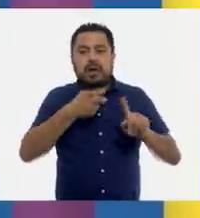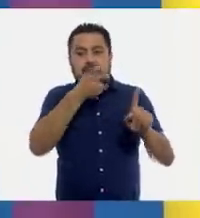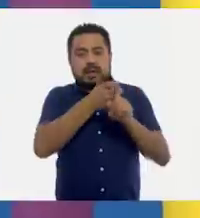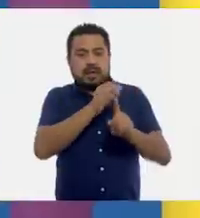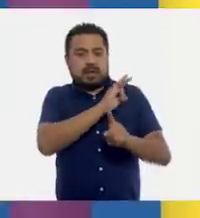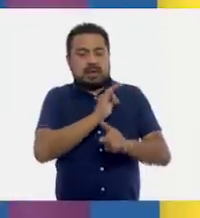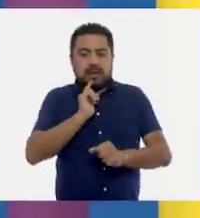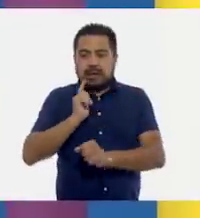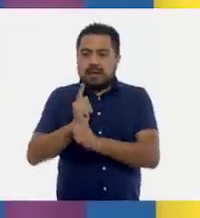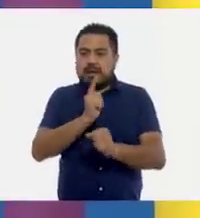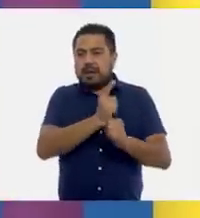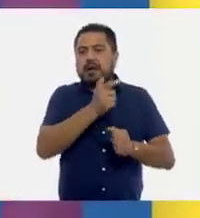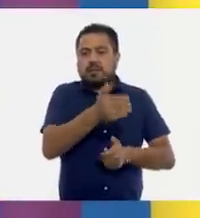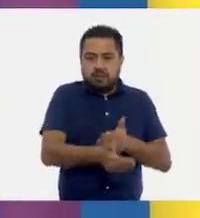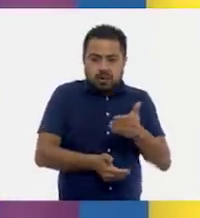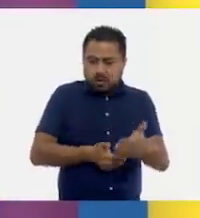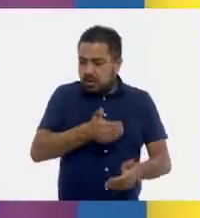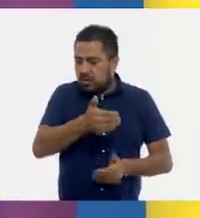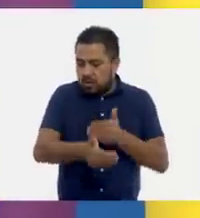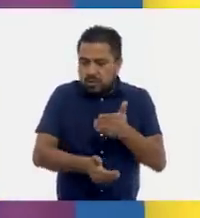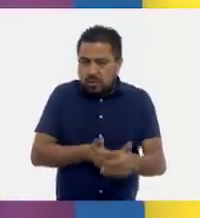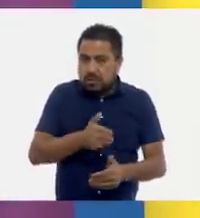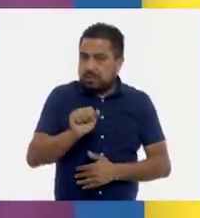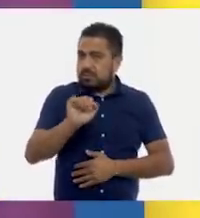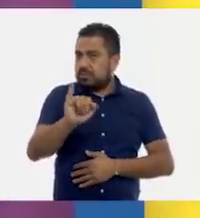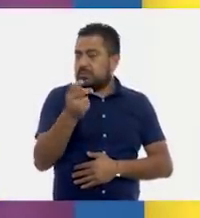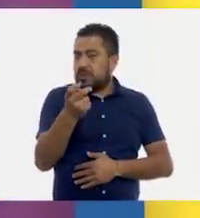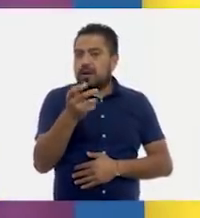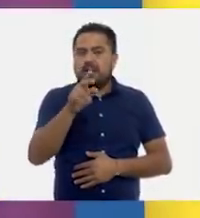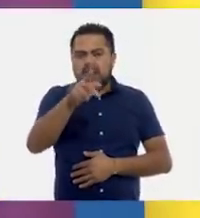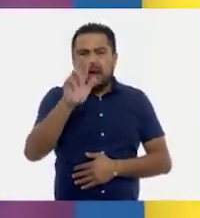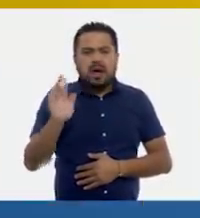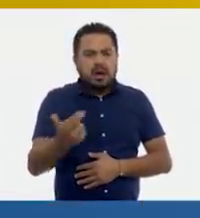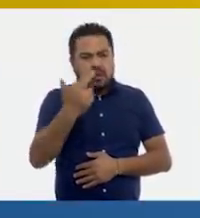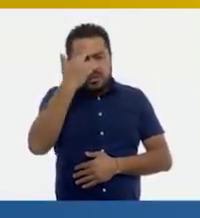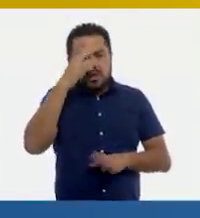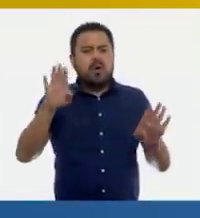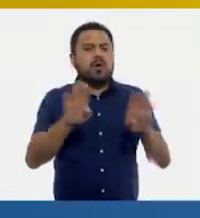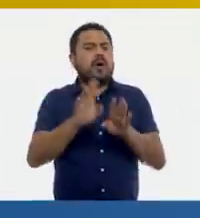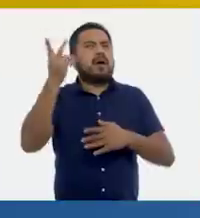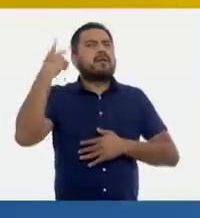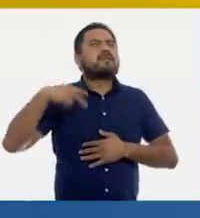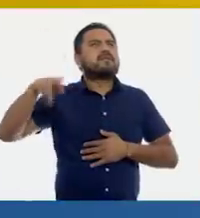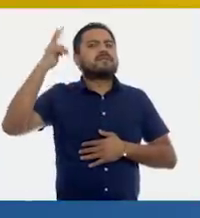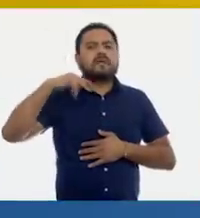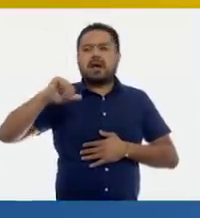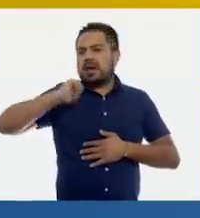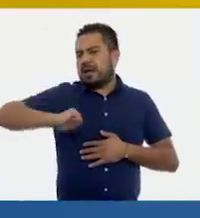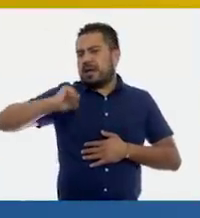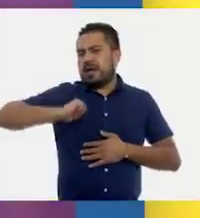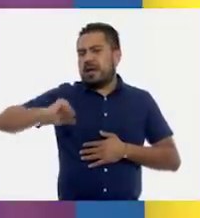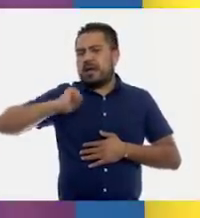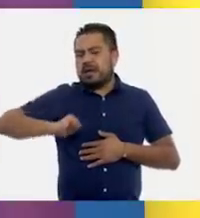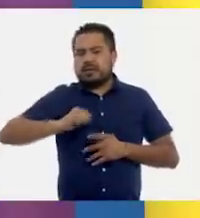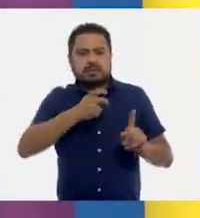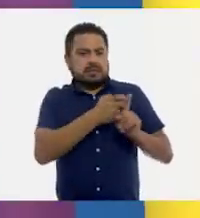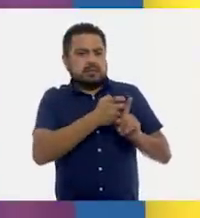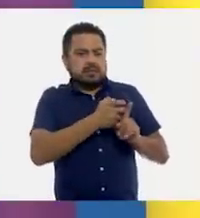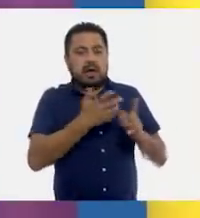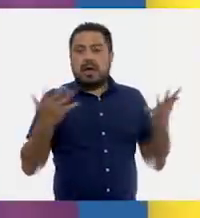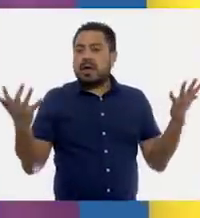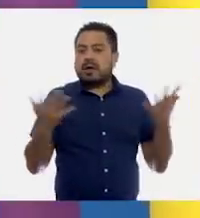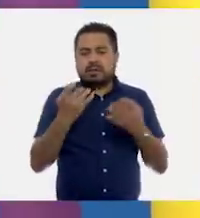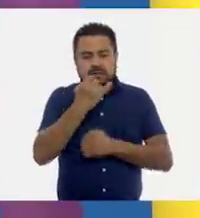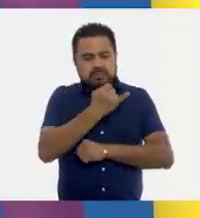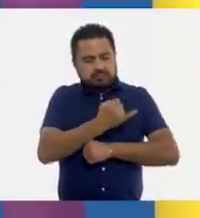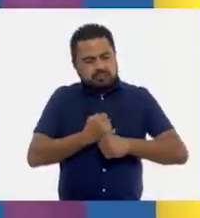notar cierto progreso, ¿cierto? ¿Se acuerdan cómo eran los viajes antes de esta época? Hicimos el análisis